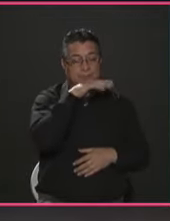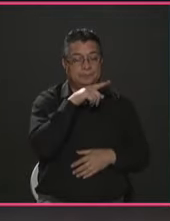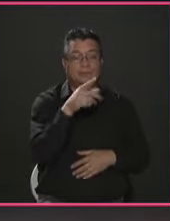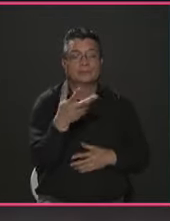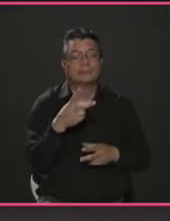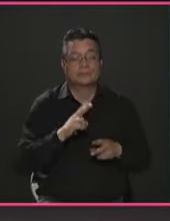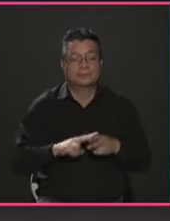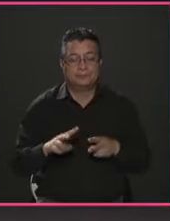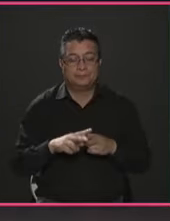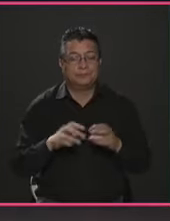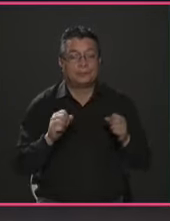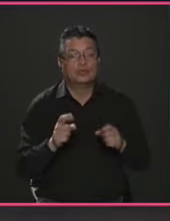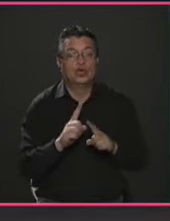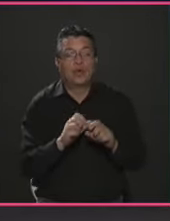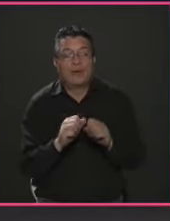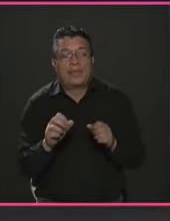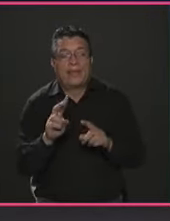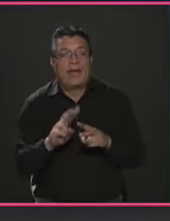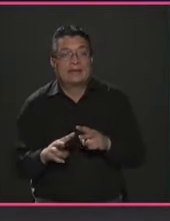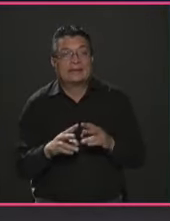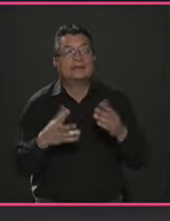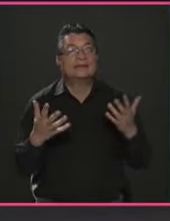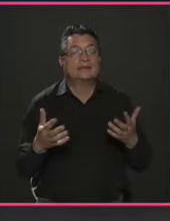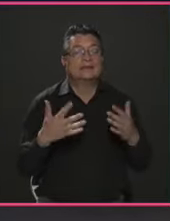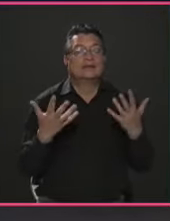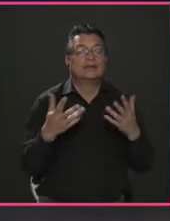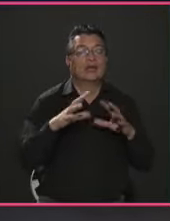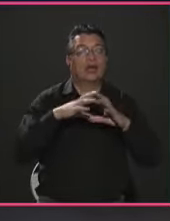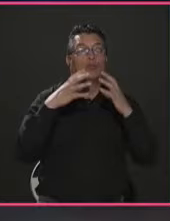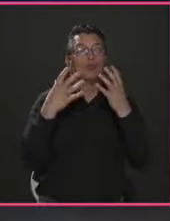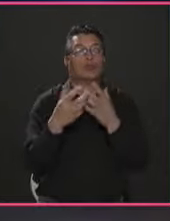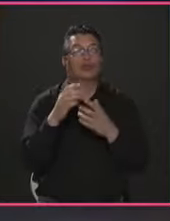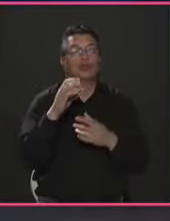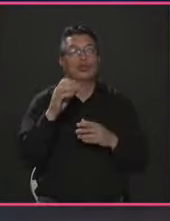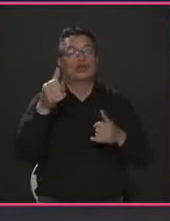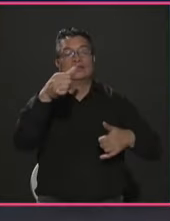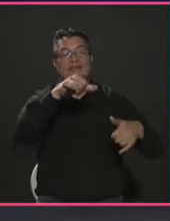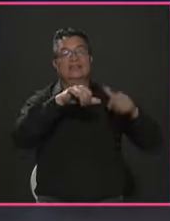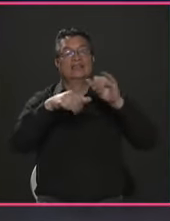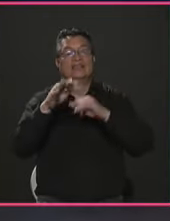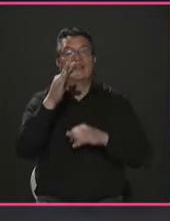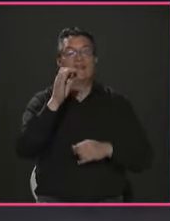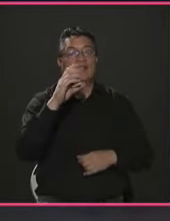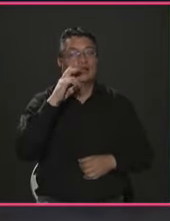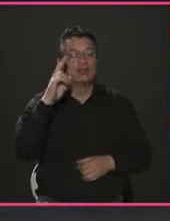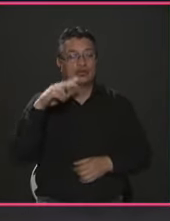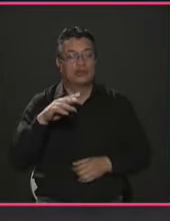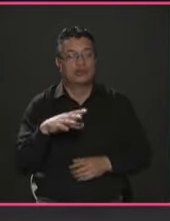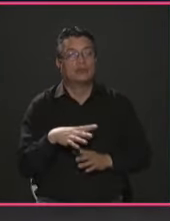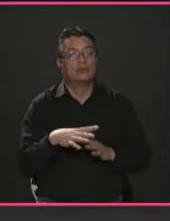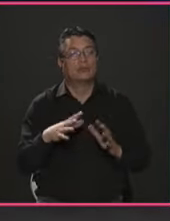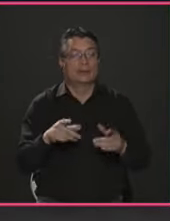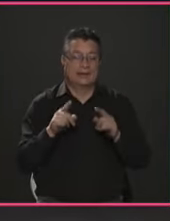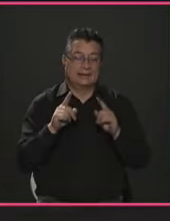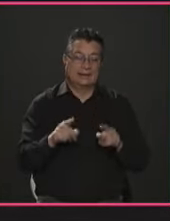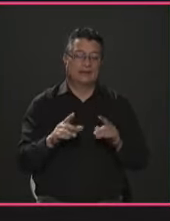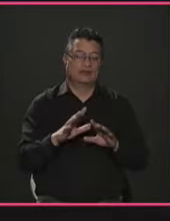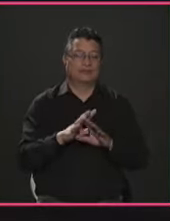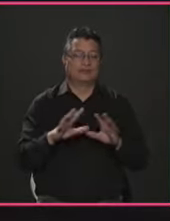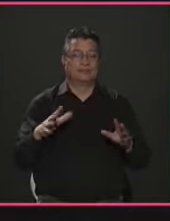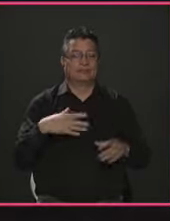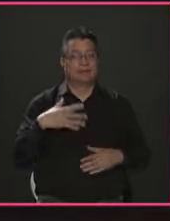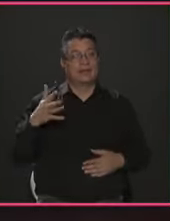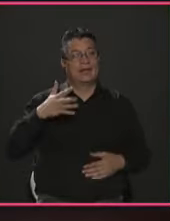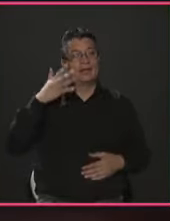hacer Qué es lo que no pueden hacer y qué es lo que el mundo de la ciencia ficción que está bastante alejado a lo que queremos hacer y eso básicamente mi